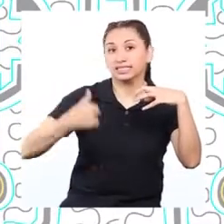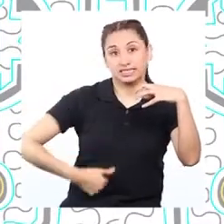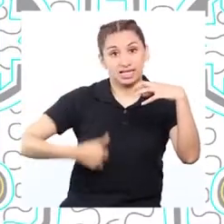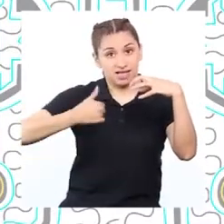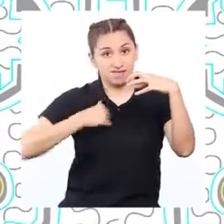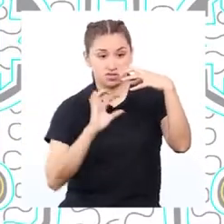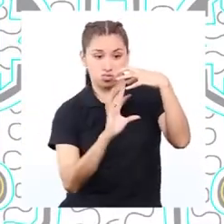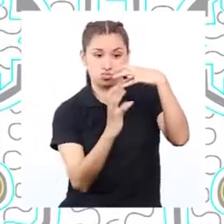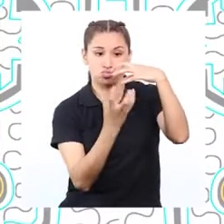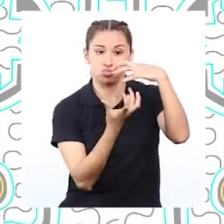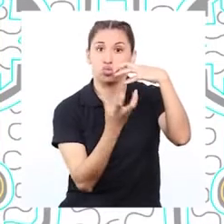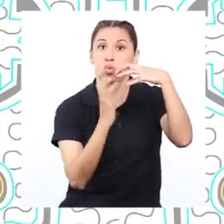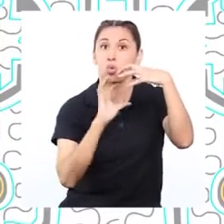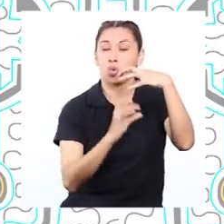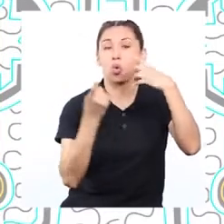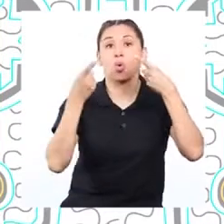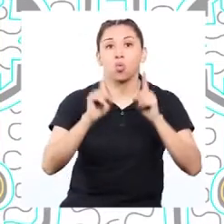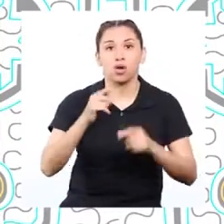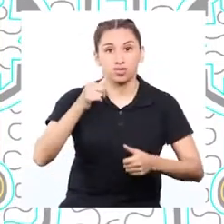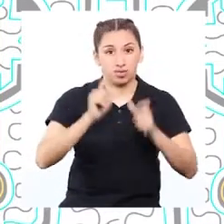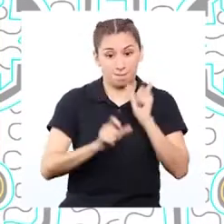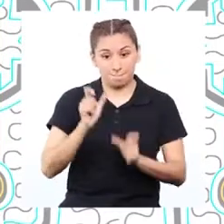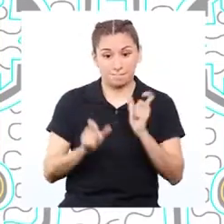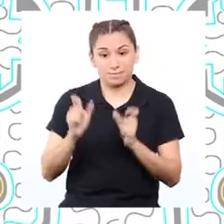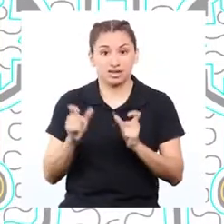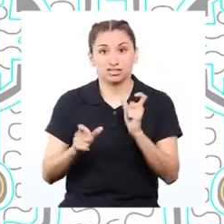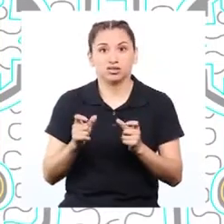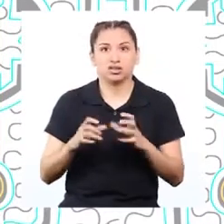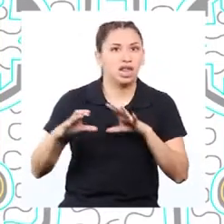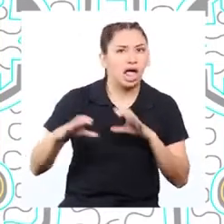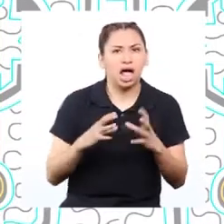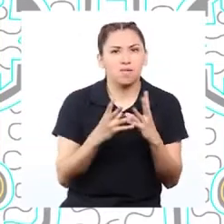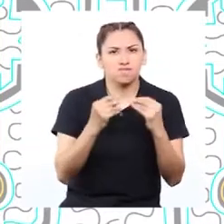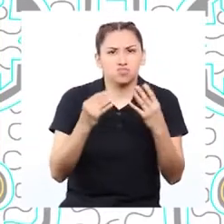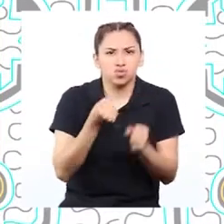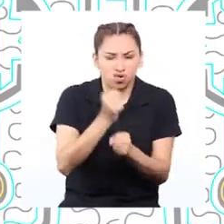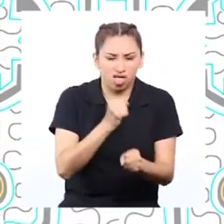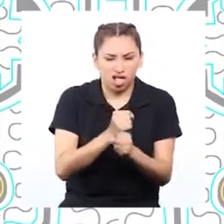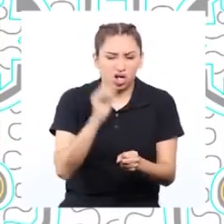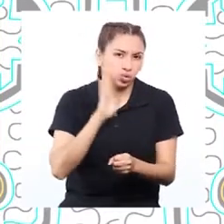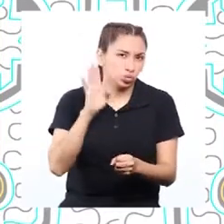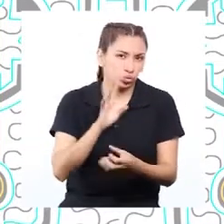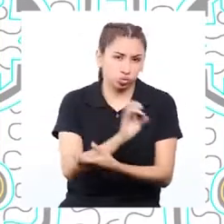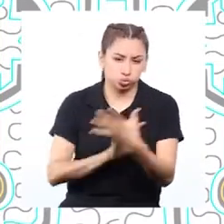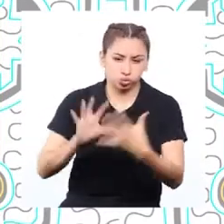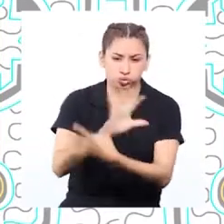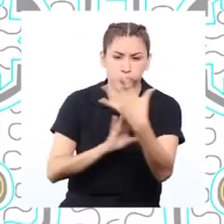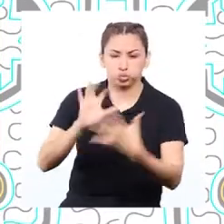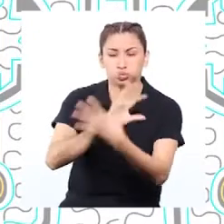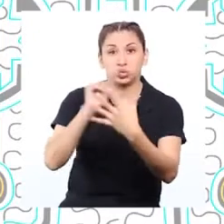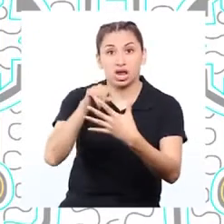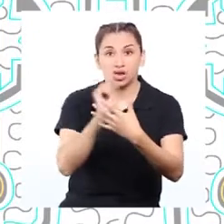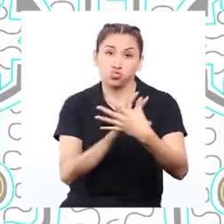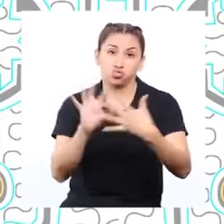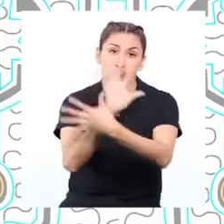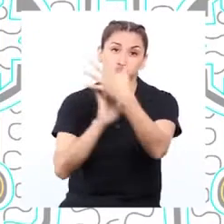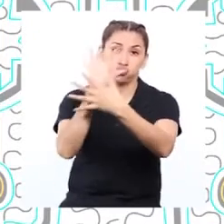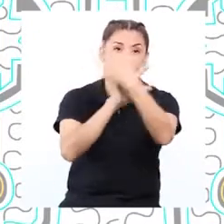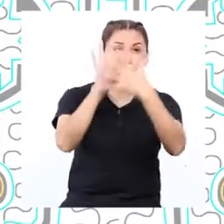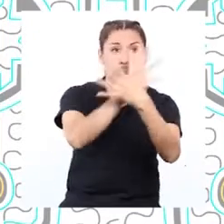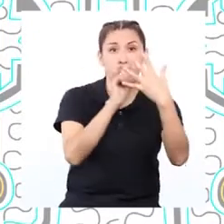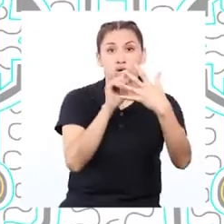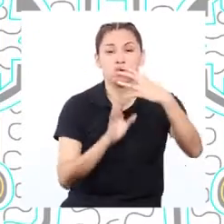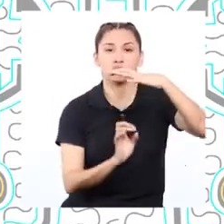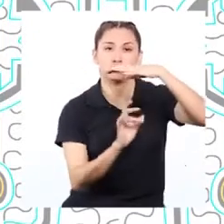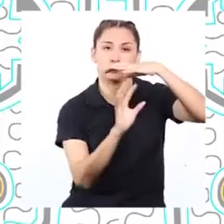nuestro planeta cuando las actividades humanas producen muchos gases de efecto invernadero que